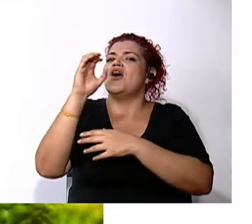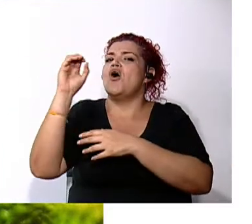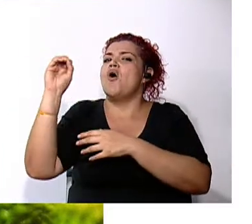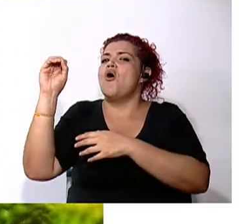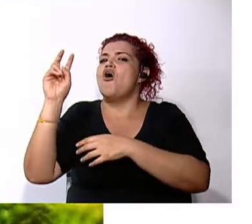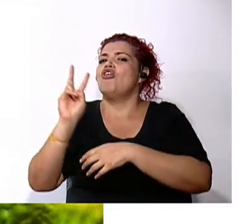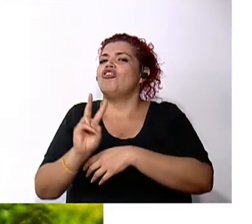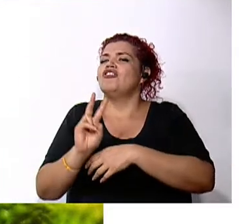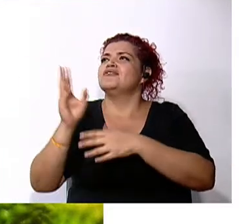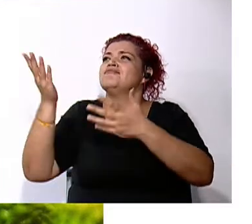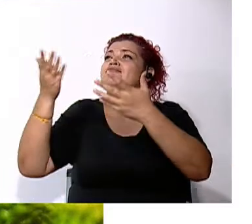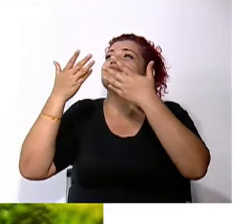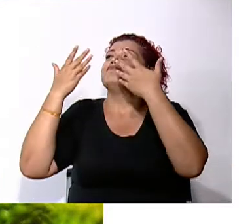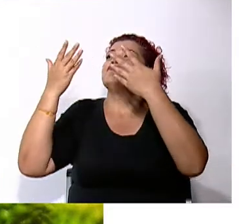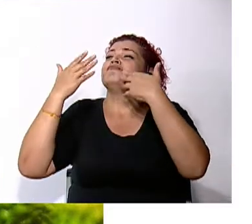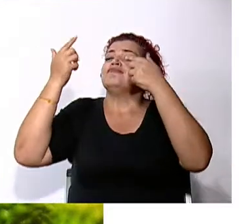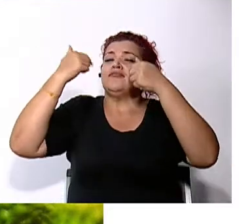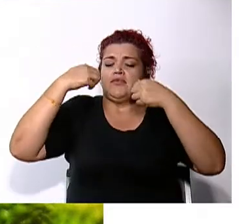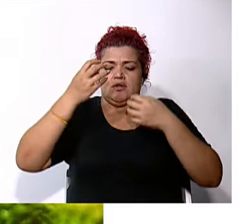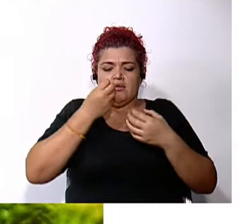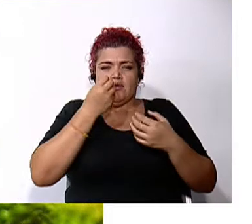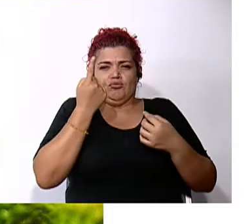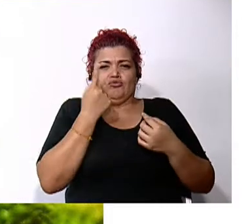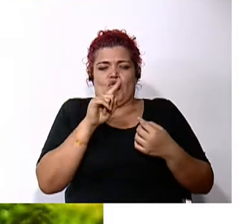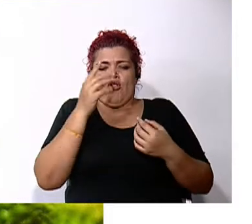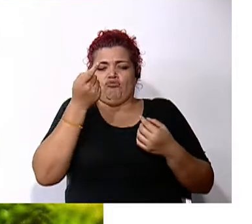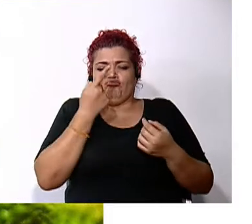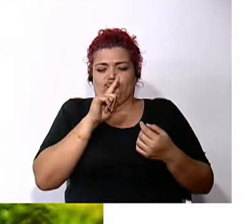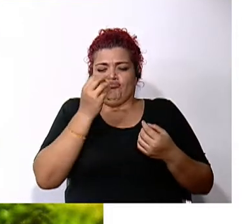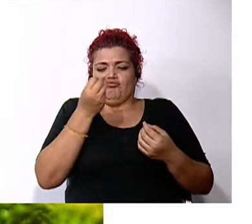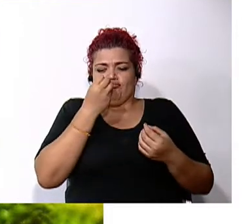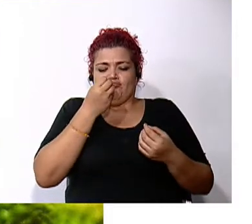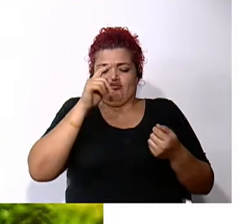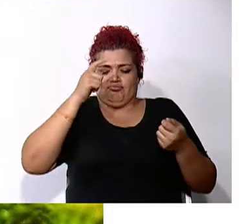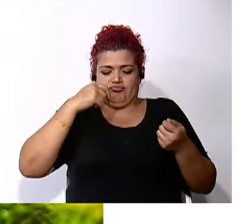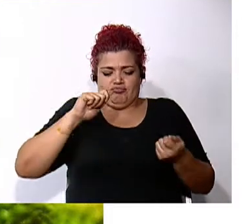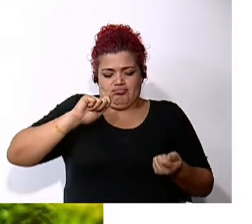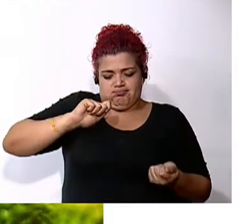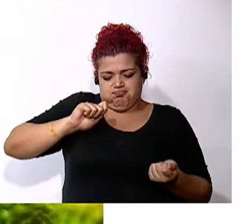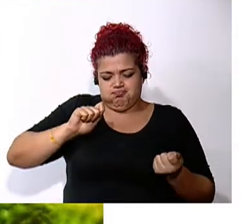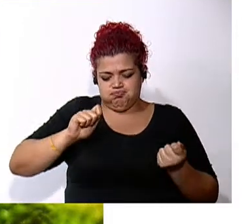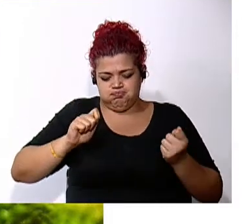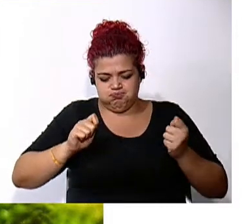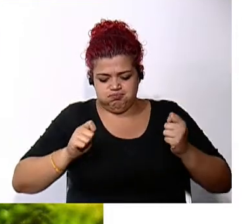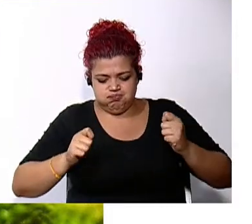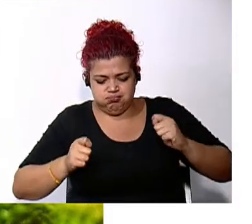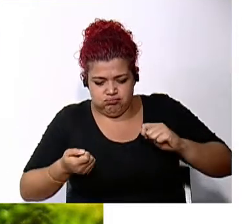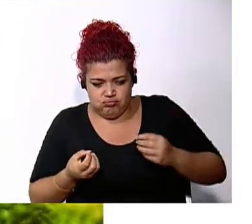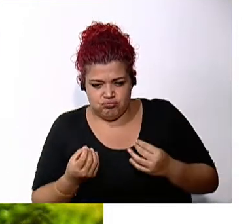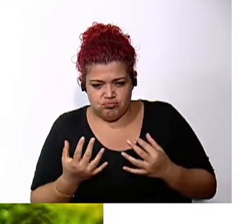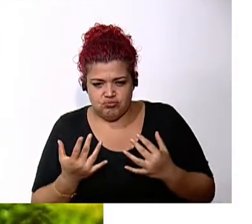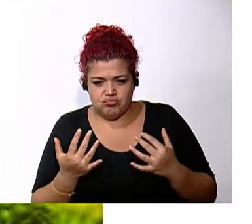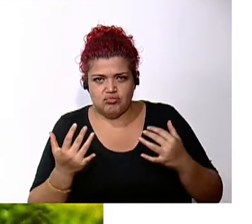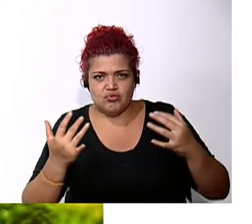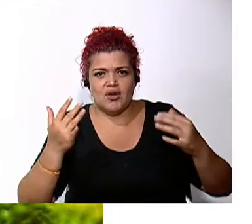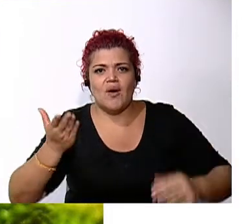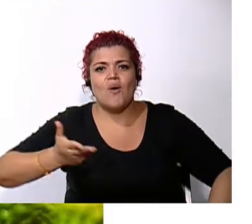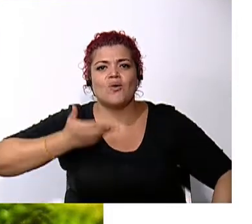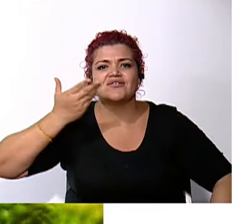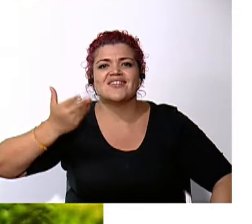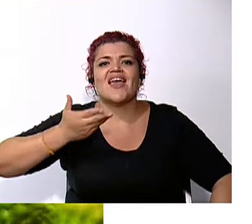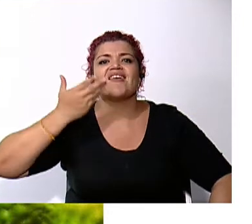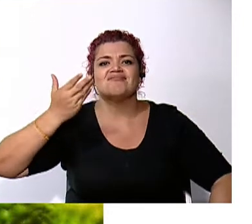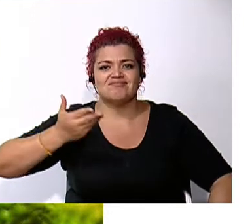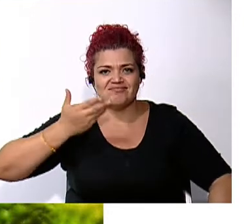transforma en oxígeno a lo largo del día. Si no existiera la fotosíntesis, ¿no sería posible la presencia de oxígeno